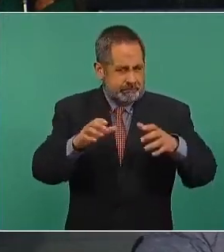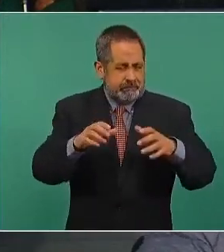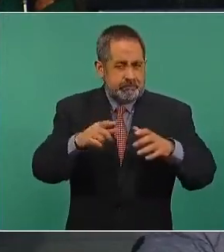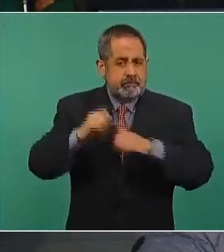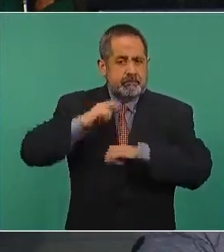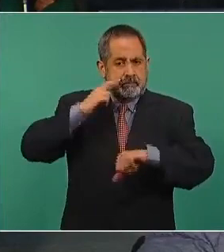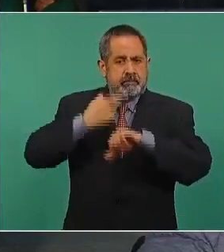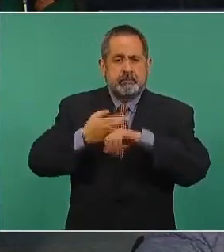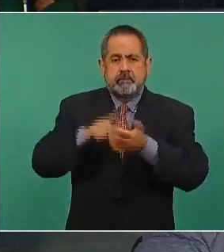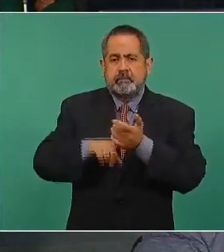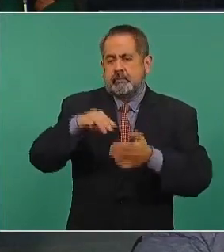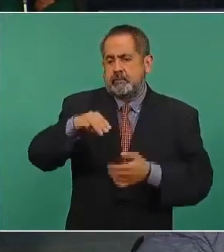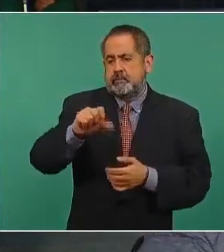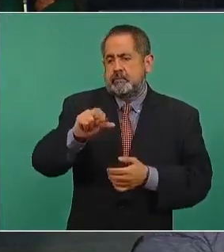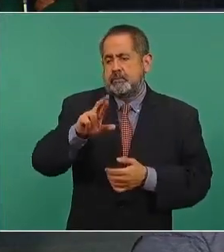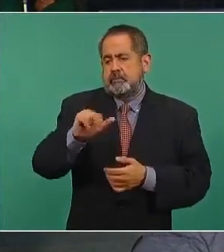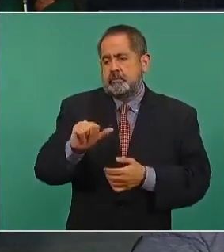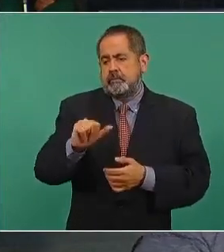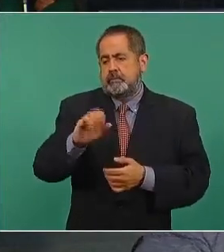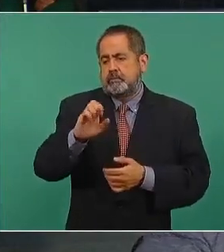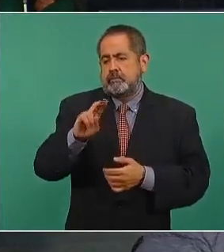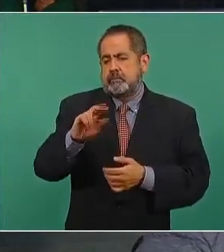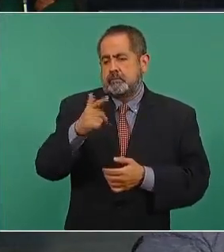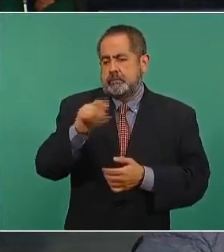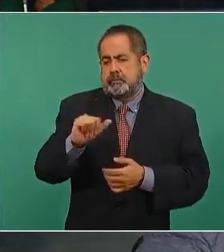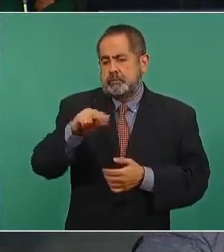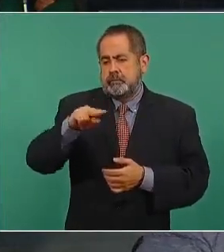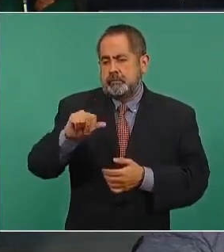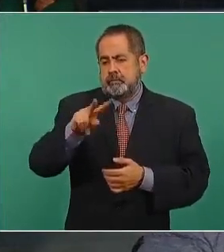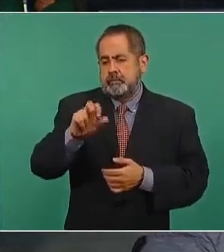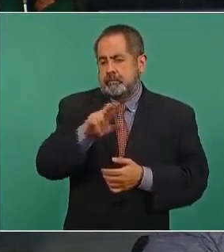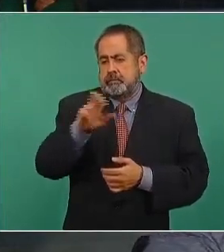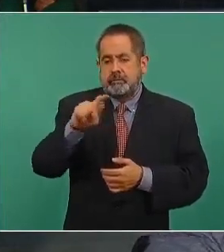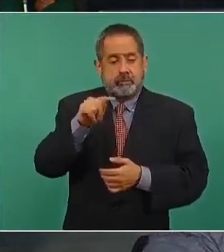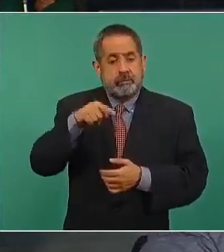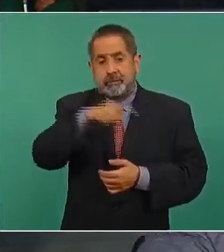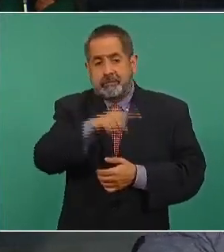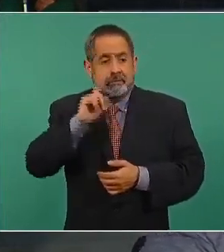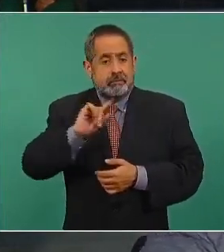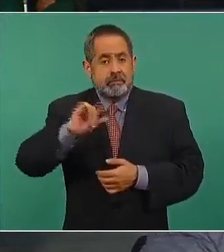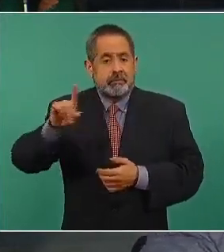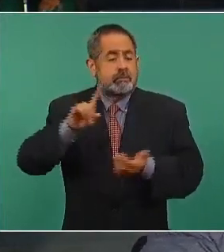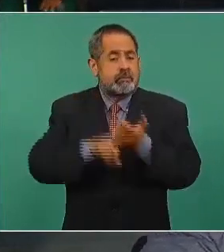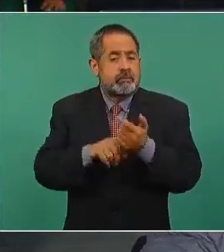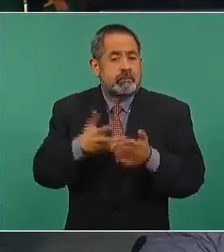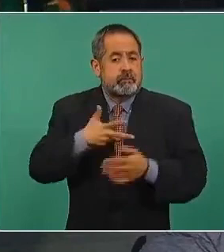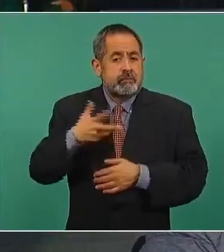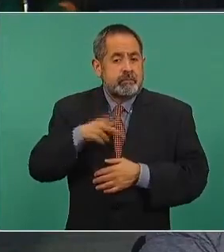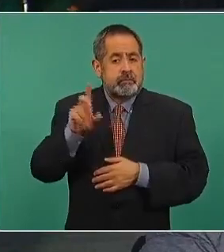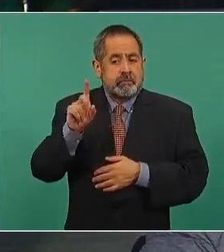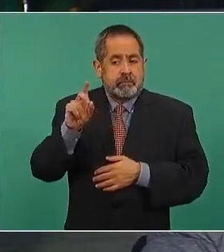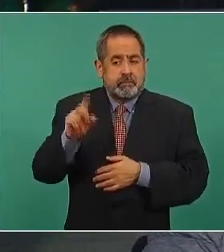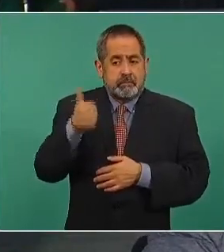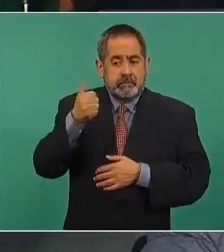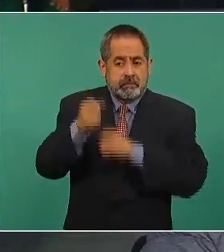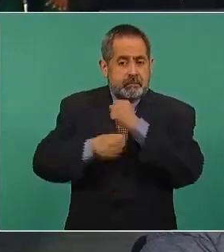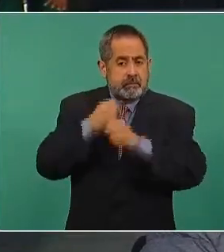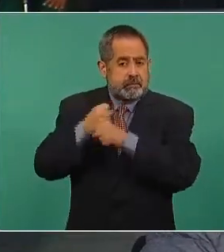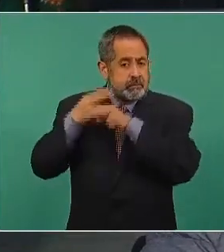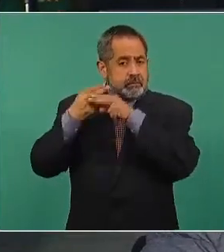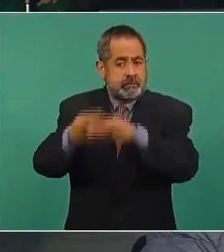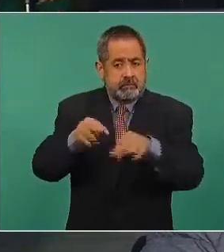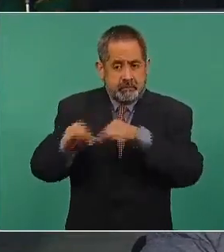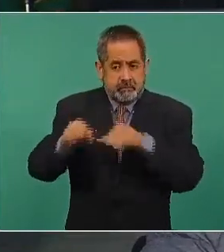la titular María Eugenia Navarrete, esta funcionaria tiene más de 36 años trabajando en la